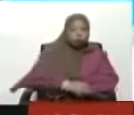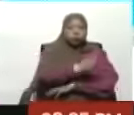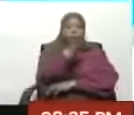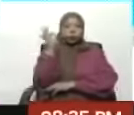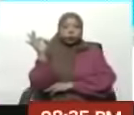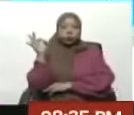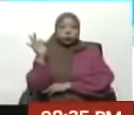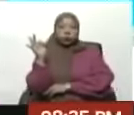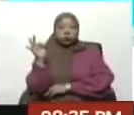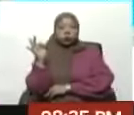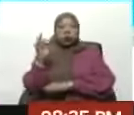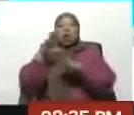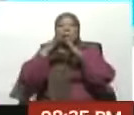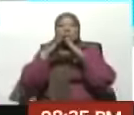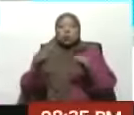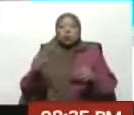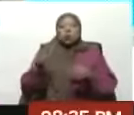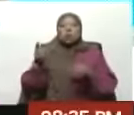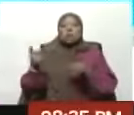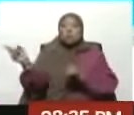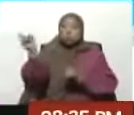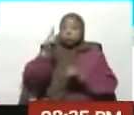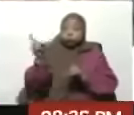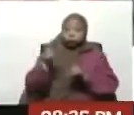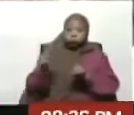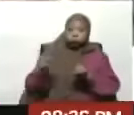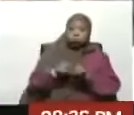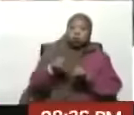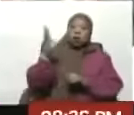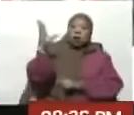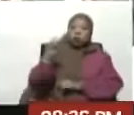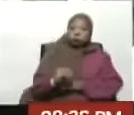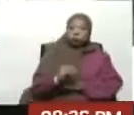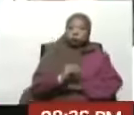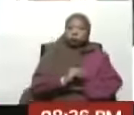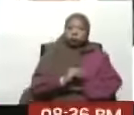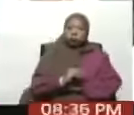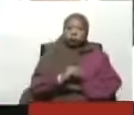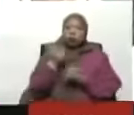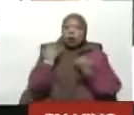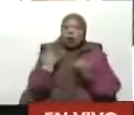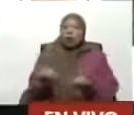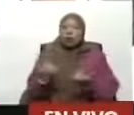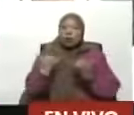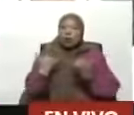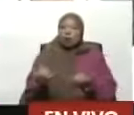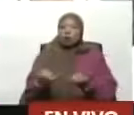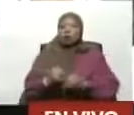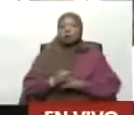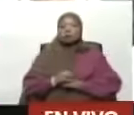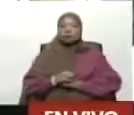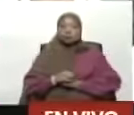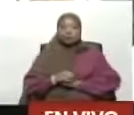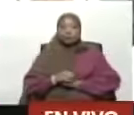a todas las instalaciones vitales y populares del servicio eléctrico. Desde este momento,